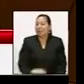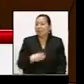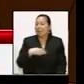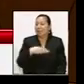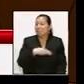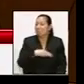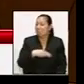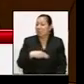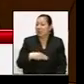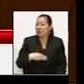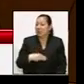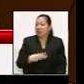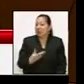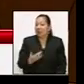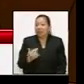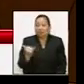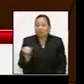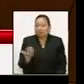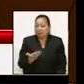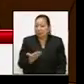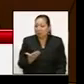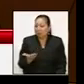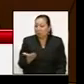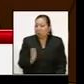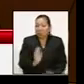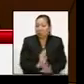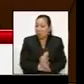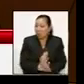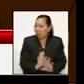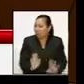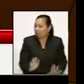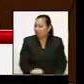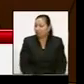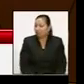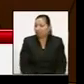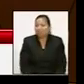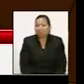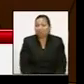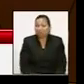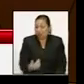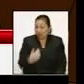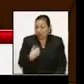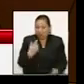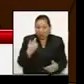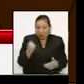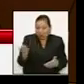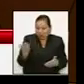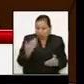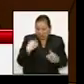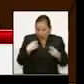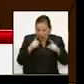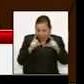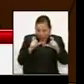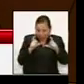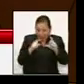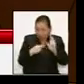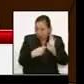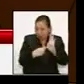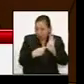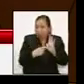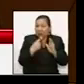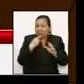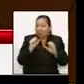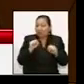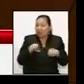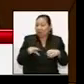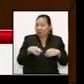ministerial la grabación y eso no existe. Me he enterado porque acabo de ver la foto y le acabo de preguntar y usted lo está